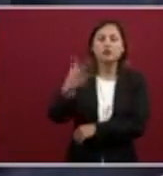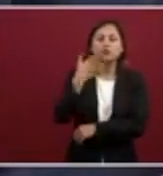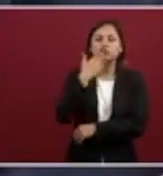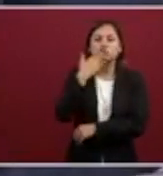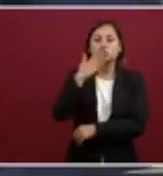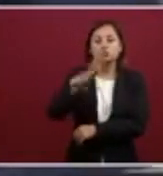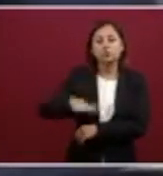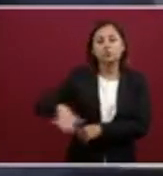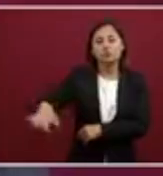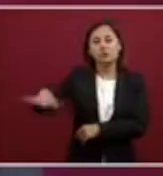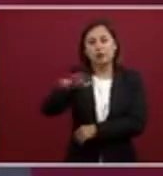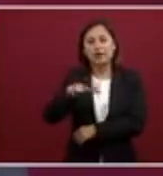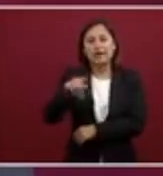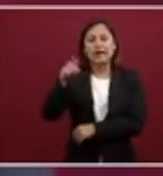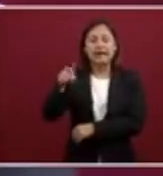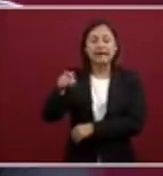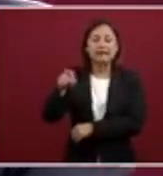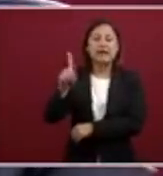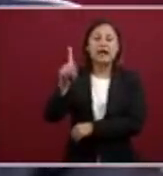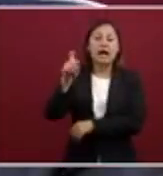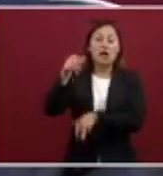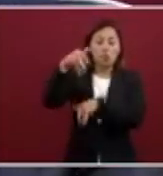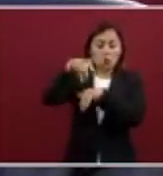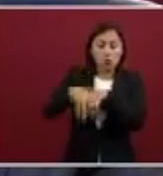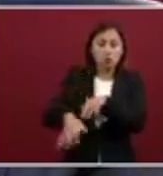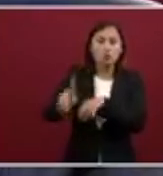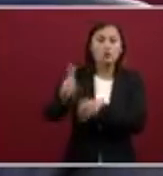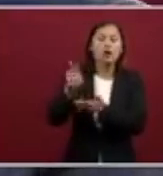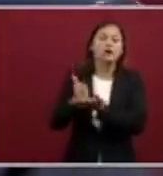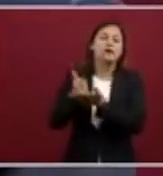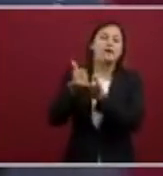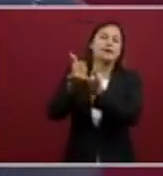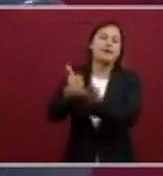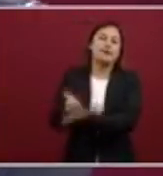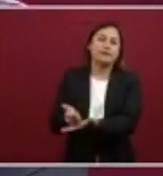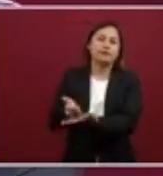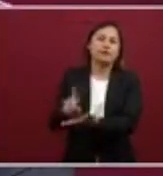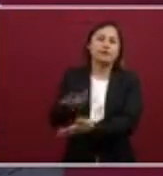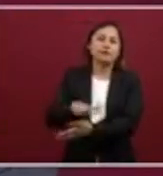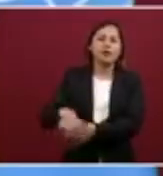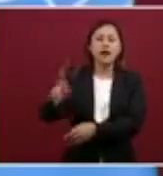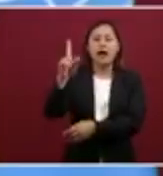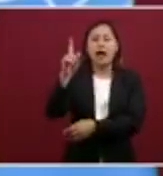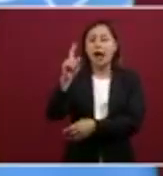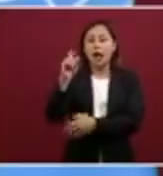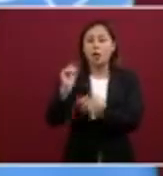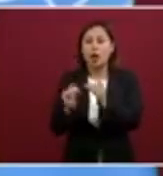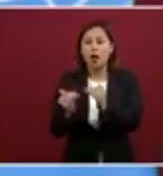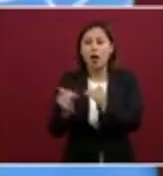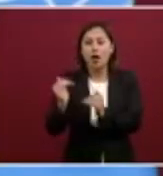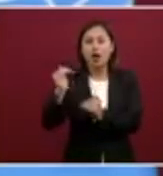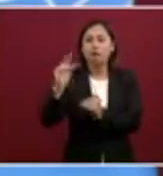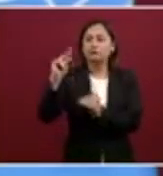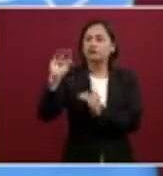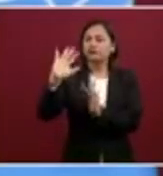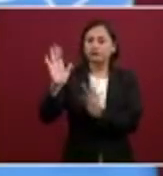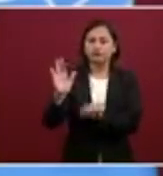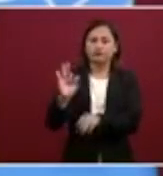a ayudar mucho para evitar inundaciones en